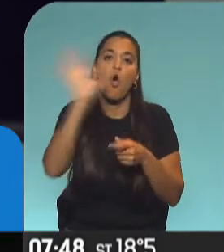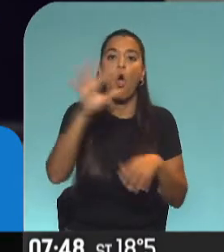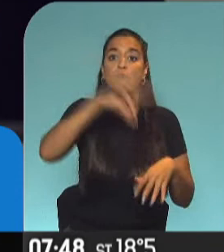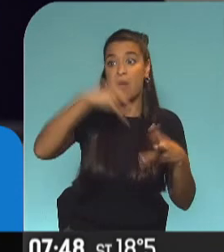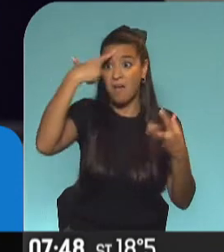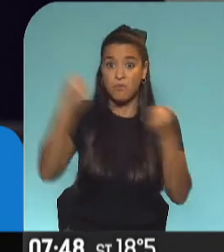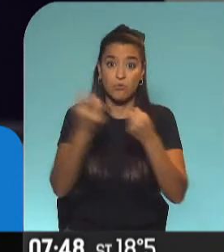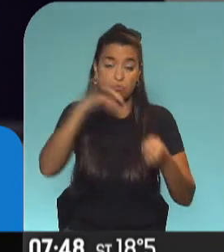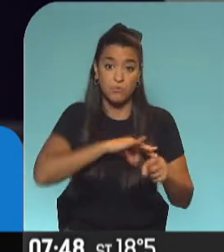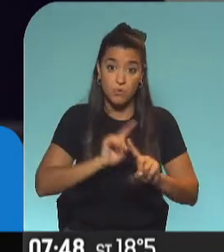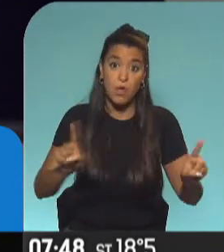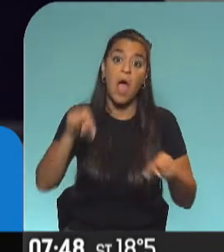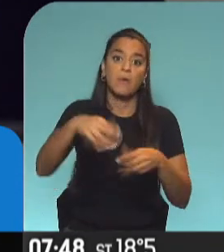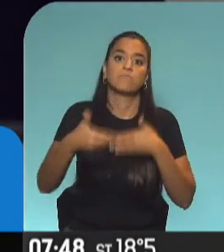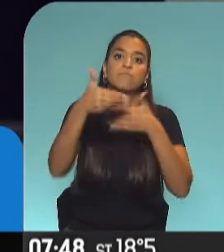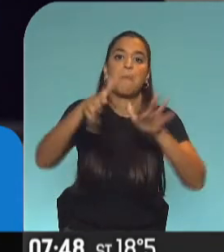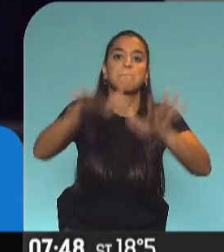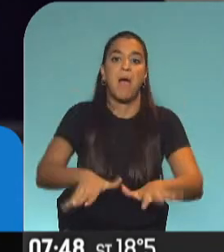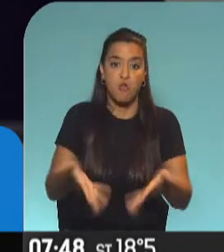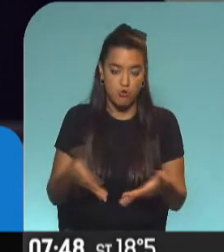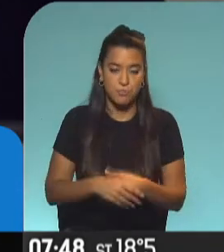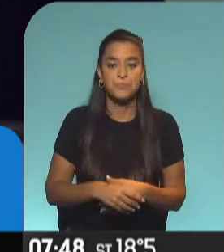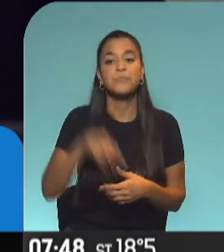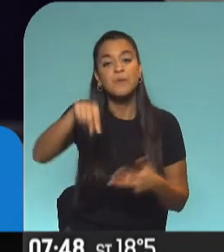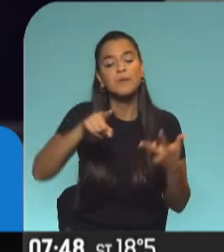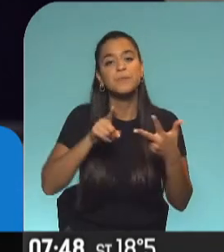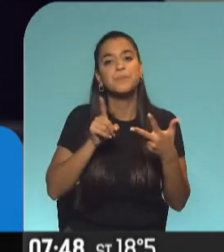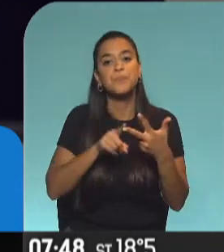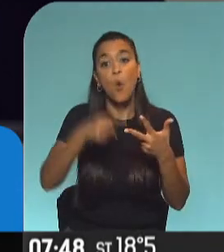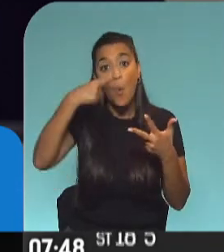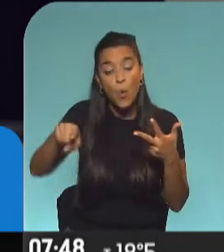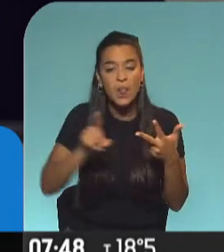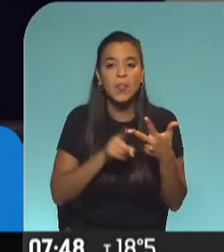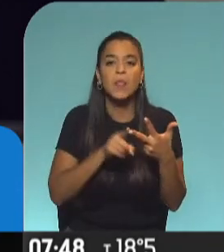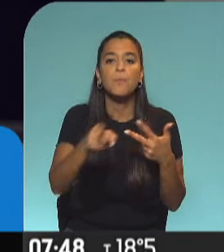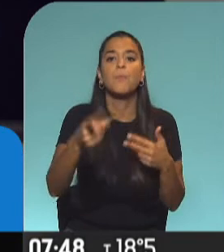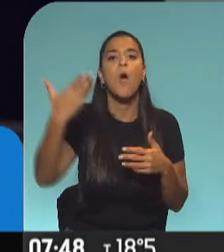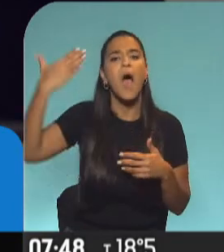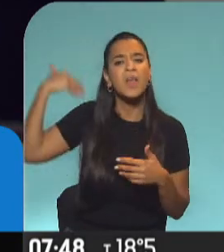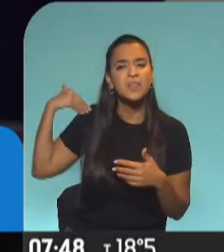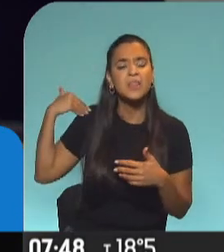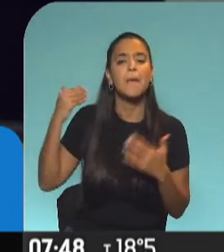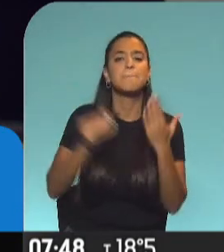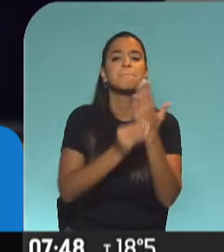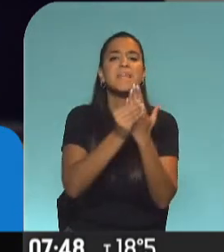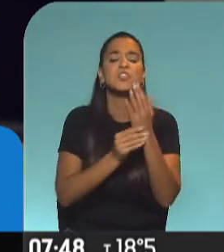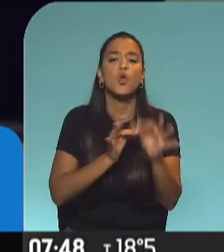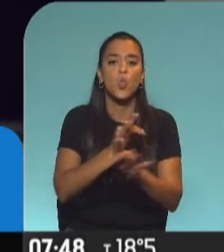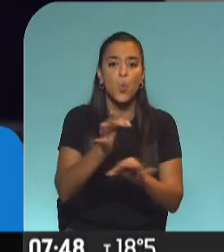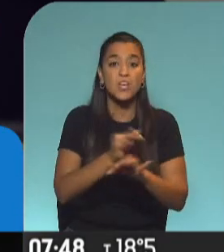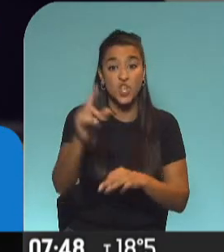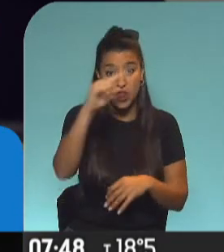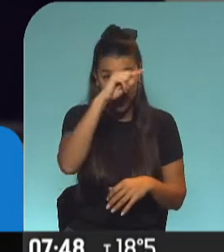paritarias fracasan, a una instancia de paro. Y vamos a repasar en última instancia a quien fuera ministro de Educación de